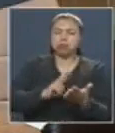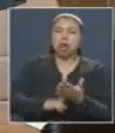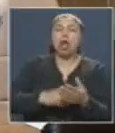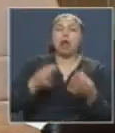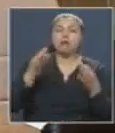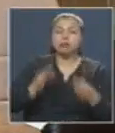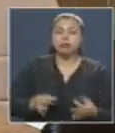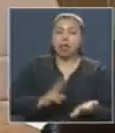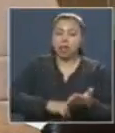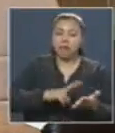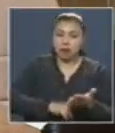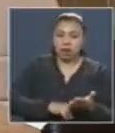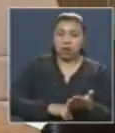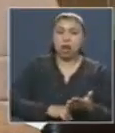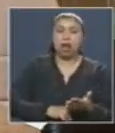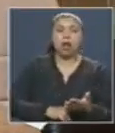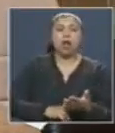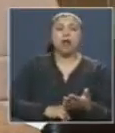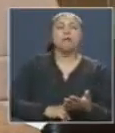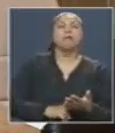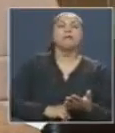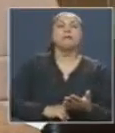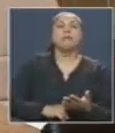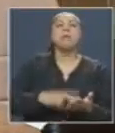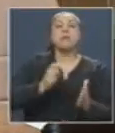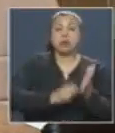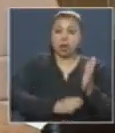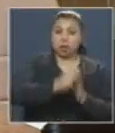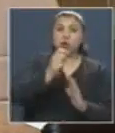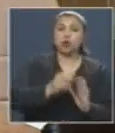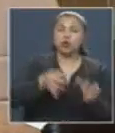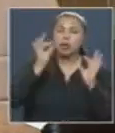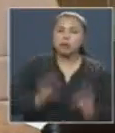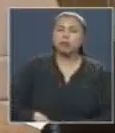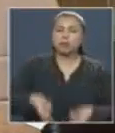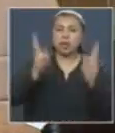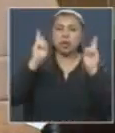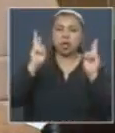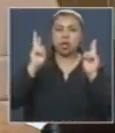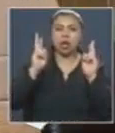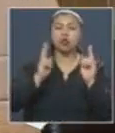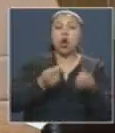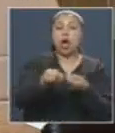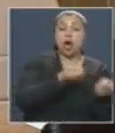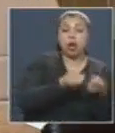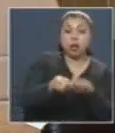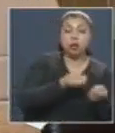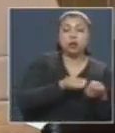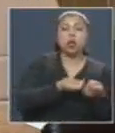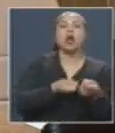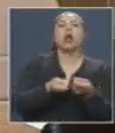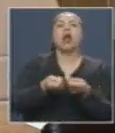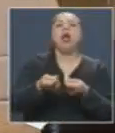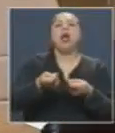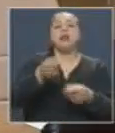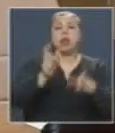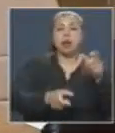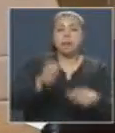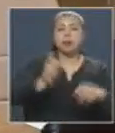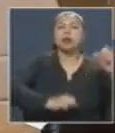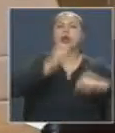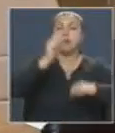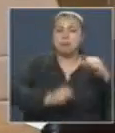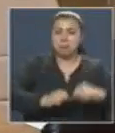una reforma laboral de verdad que reconozca efectivamente el derecho a la negociación colectiva. A eso